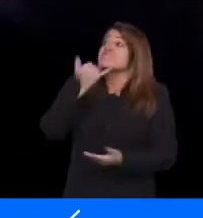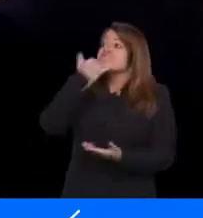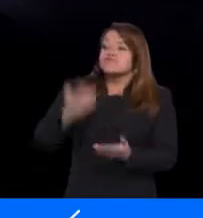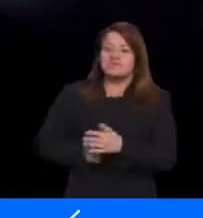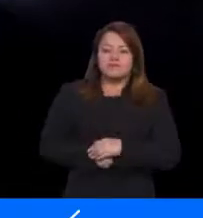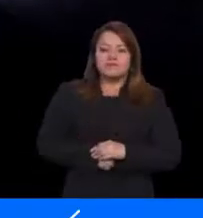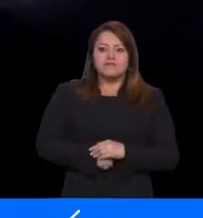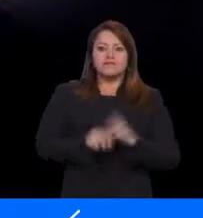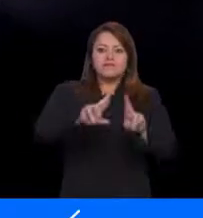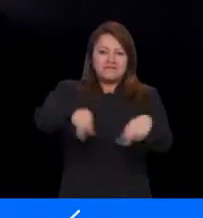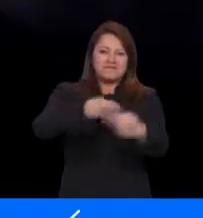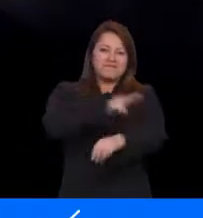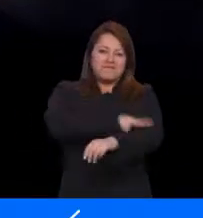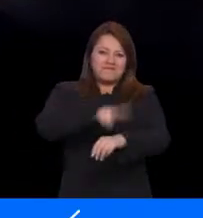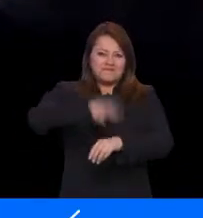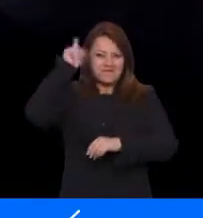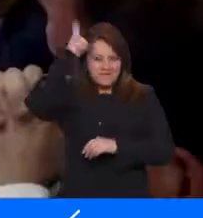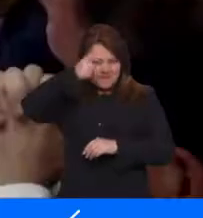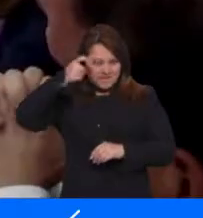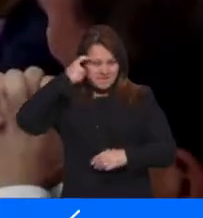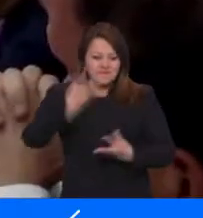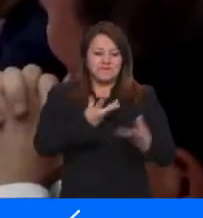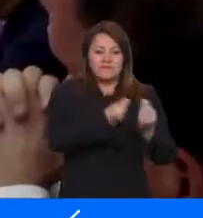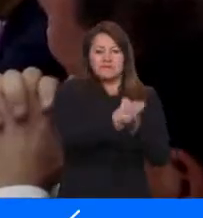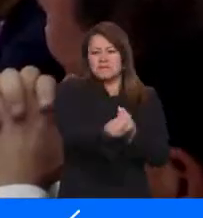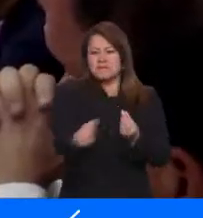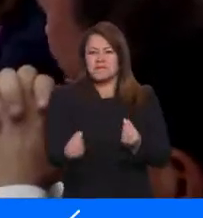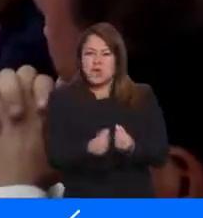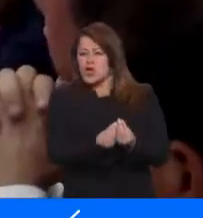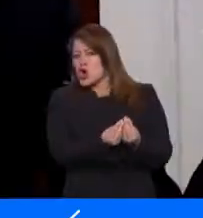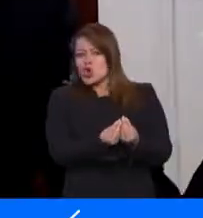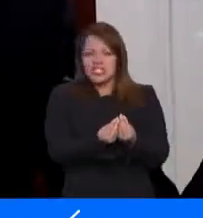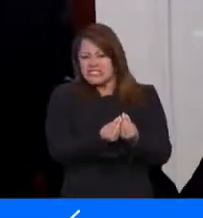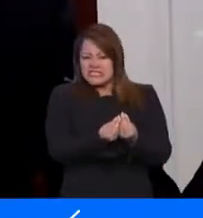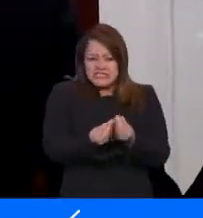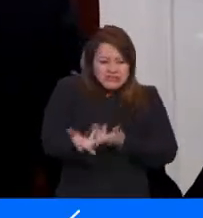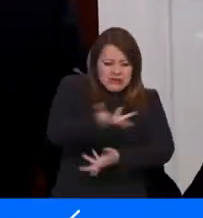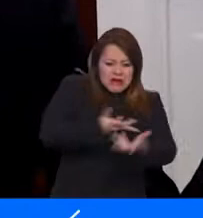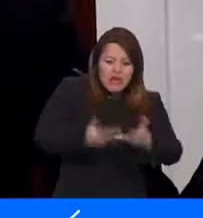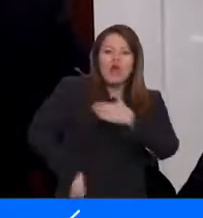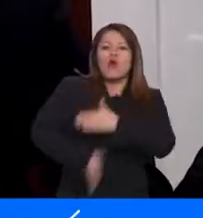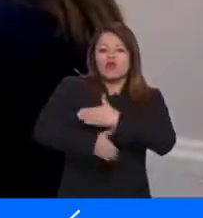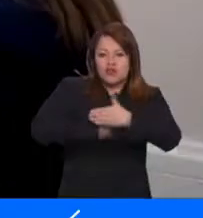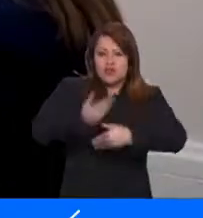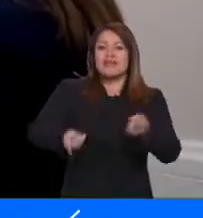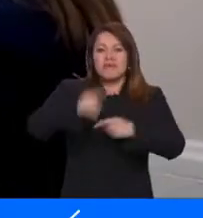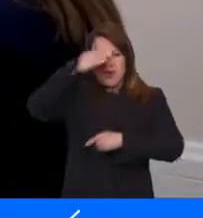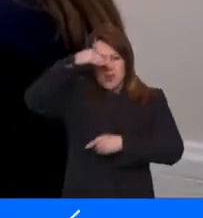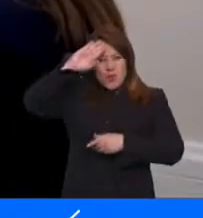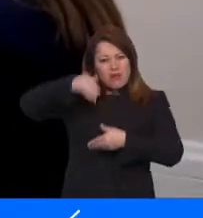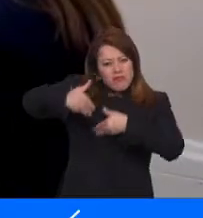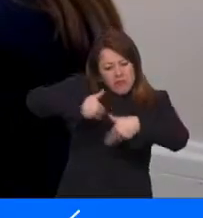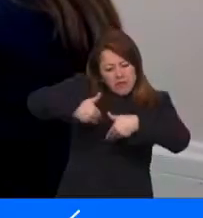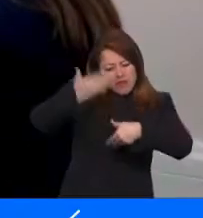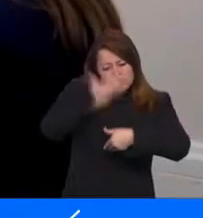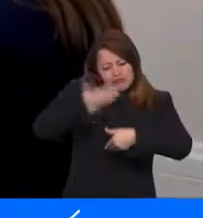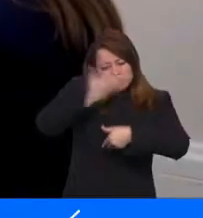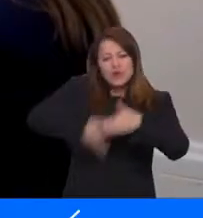reuniones entre los delegados del gobierno y promotores del NO continúan, mientras en La Habana los equipos negociadores discuten las propuestas.